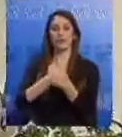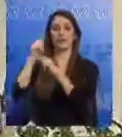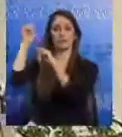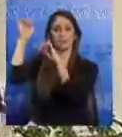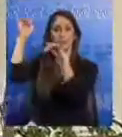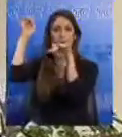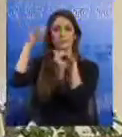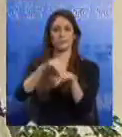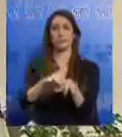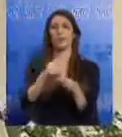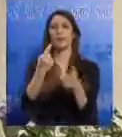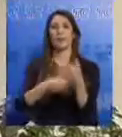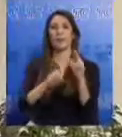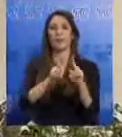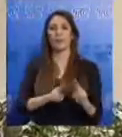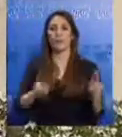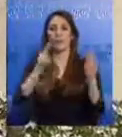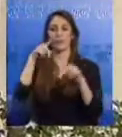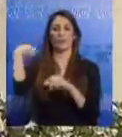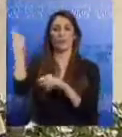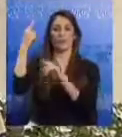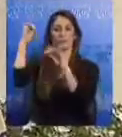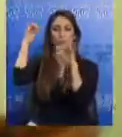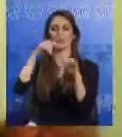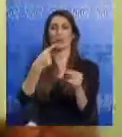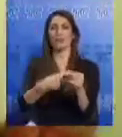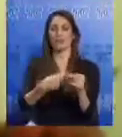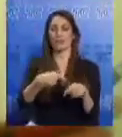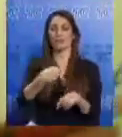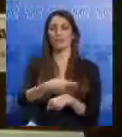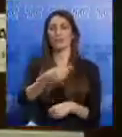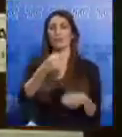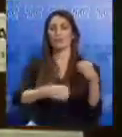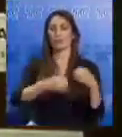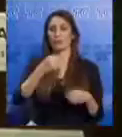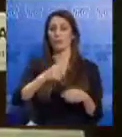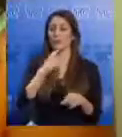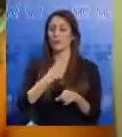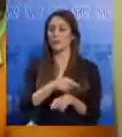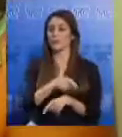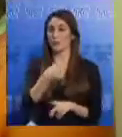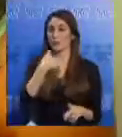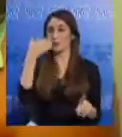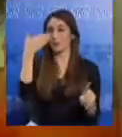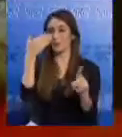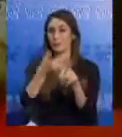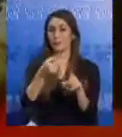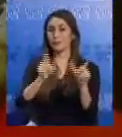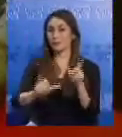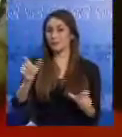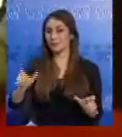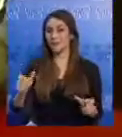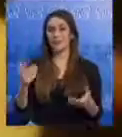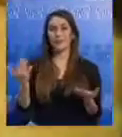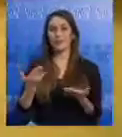Naciones Unidas. Entonces, esta conferencia será en Quito en octubre y la idea es, con estos foros, que justamente la población se